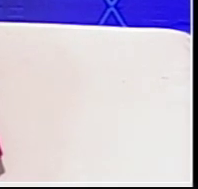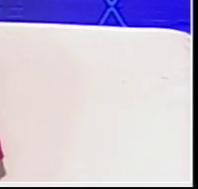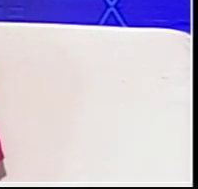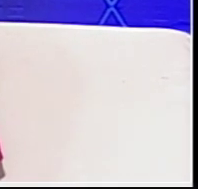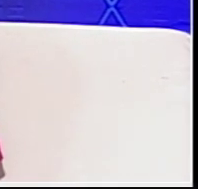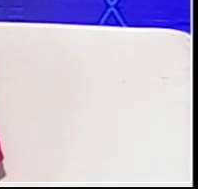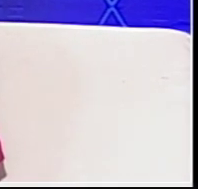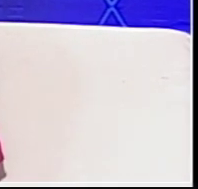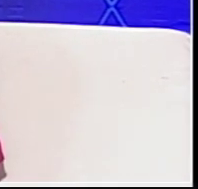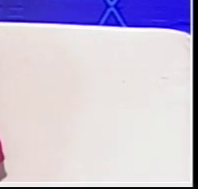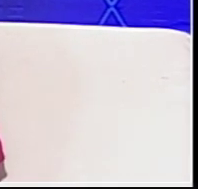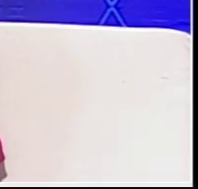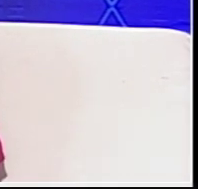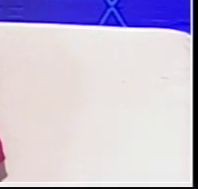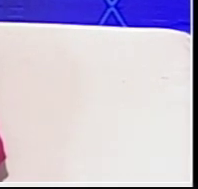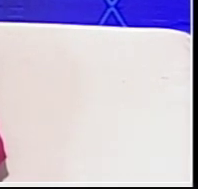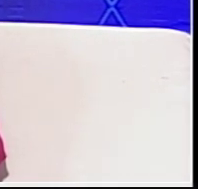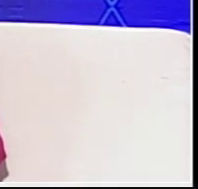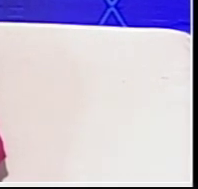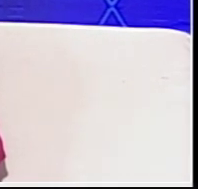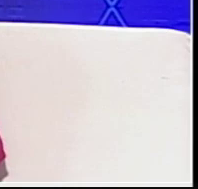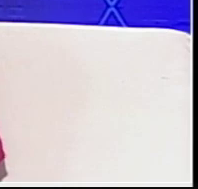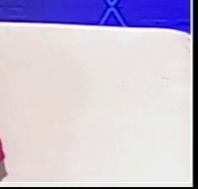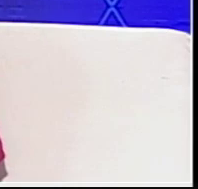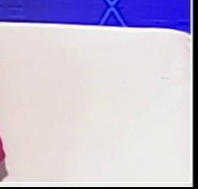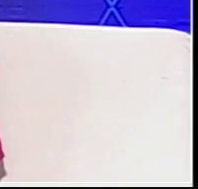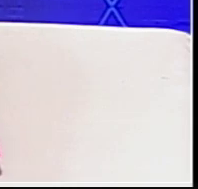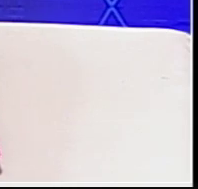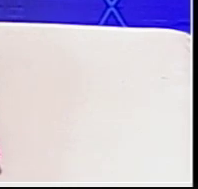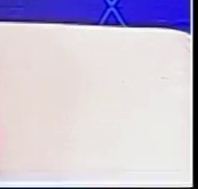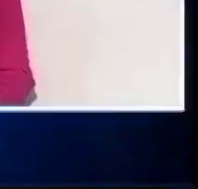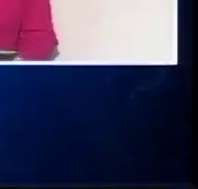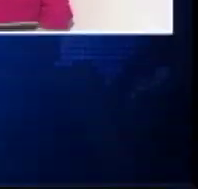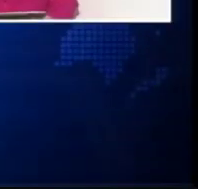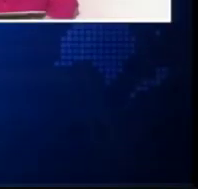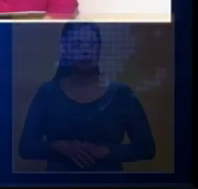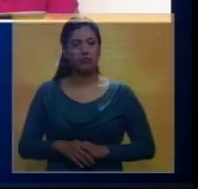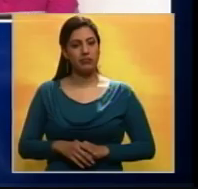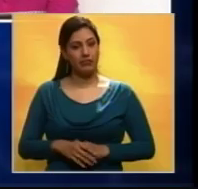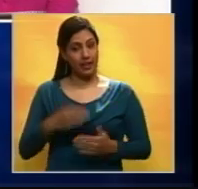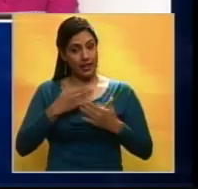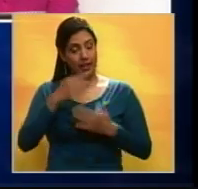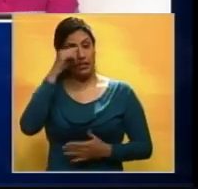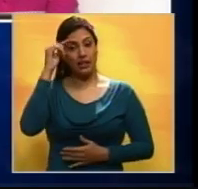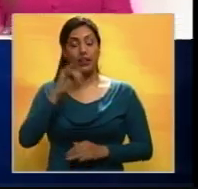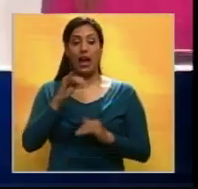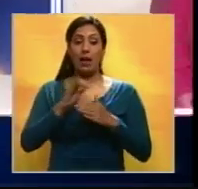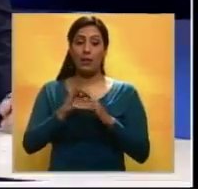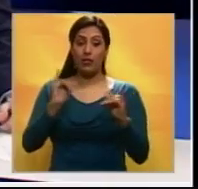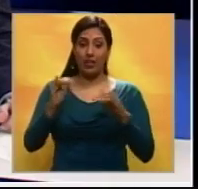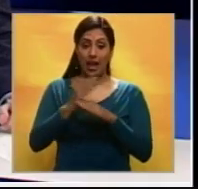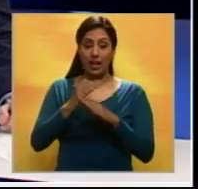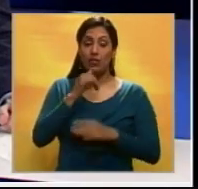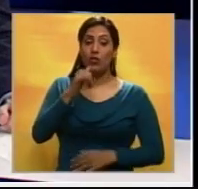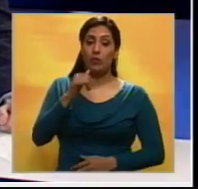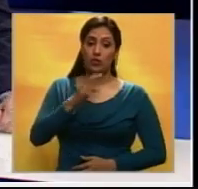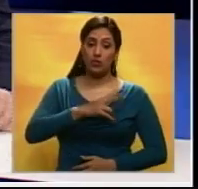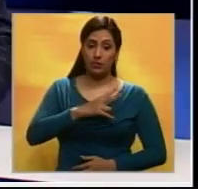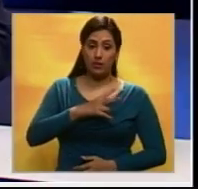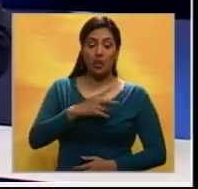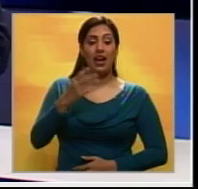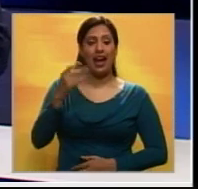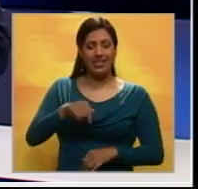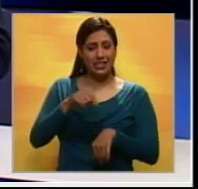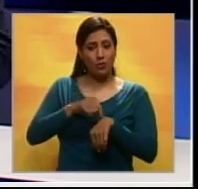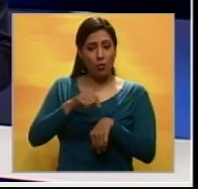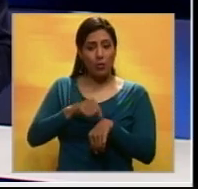allá acompañándonos desde sus casas. Feliz tarde para todos. Néstor. Muchísimas gracias, Endrina. Amigos, y antes de finalizar la presente emisión,